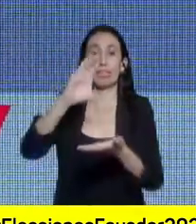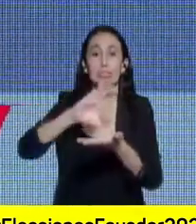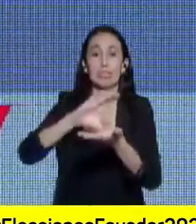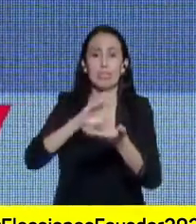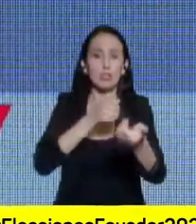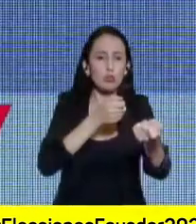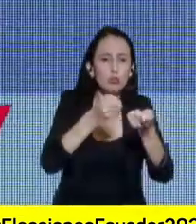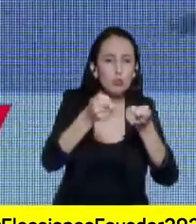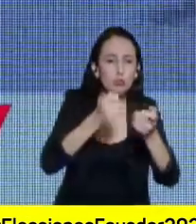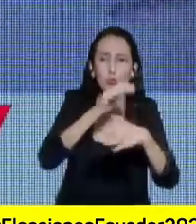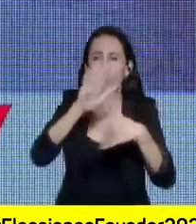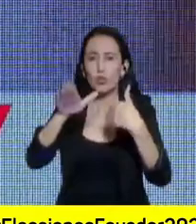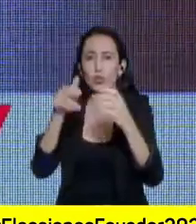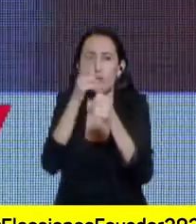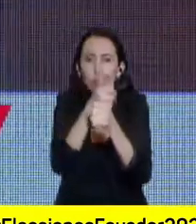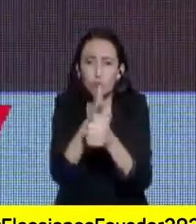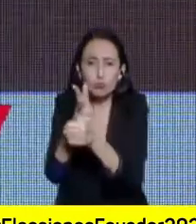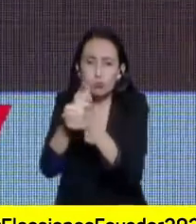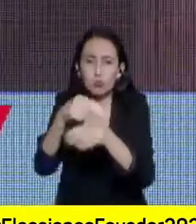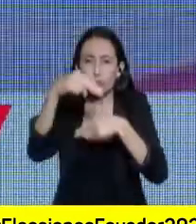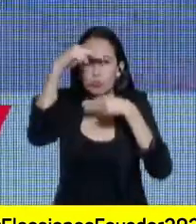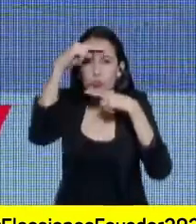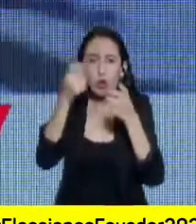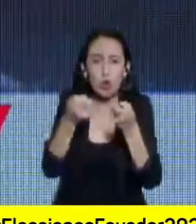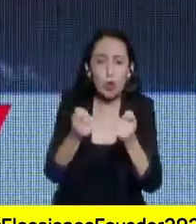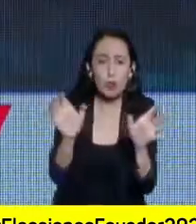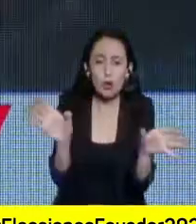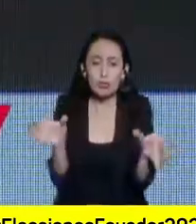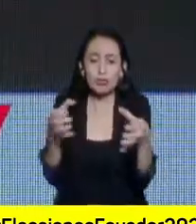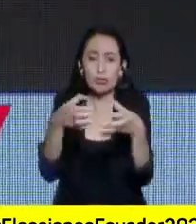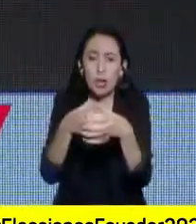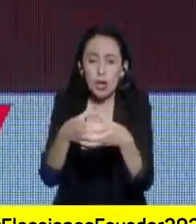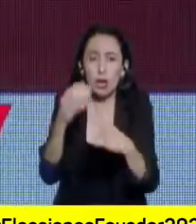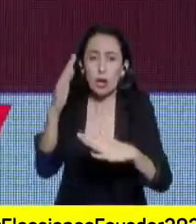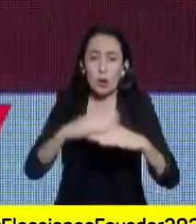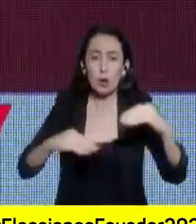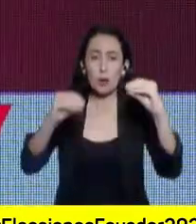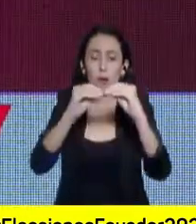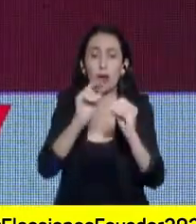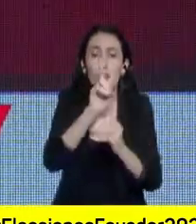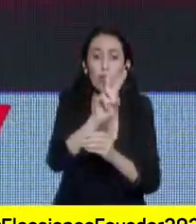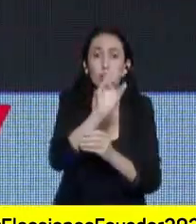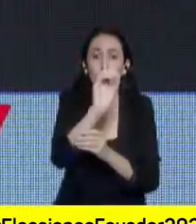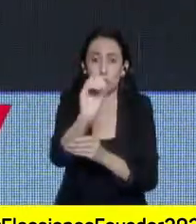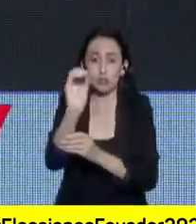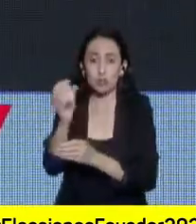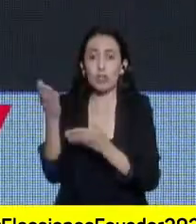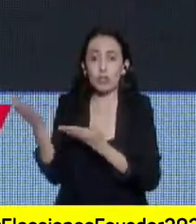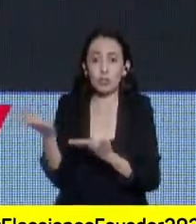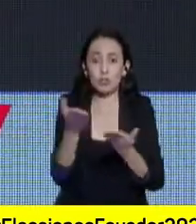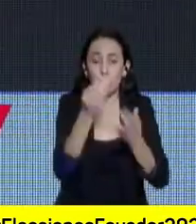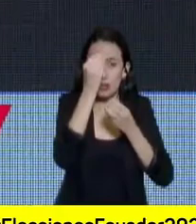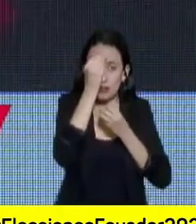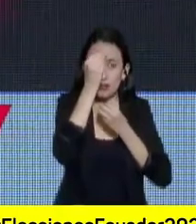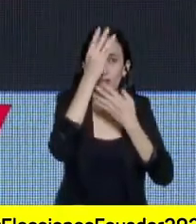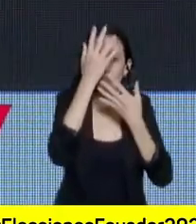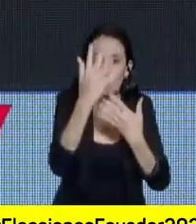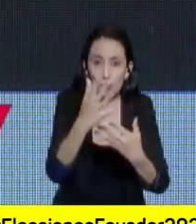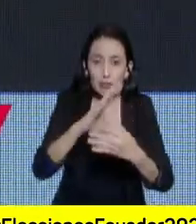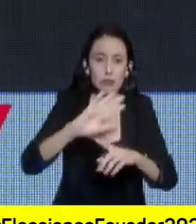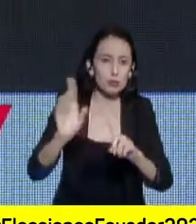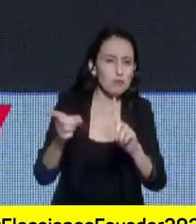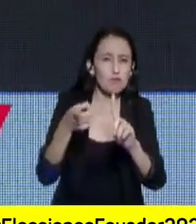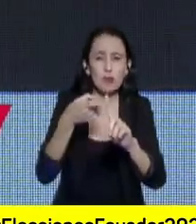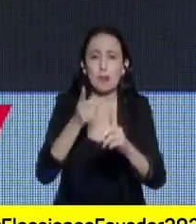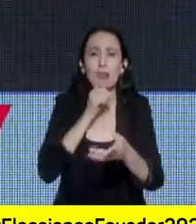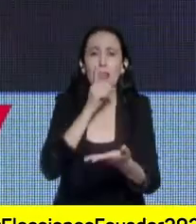mando donde todos los medios de comunicación en un número superior a 200 tendrán información de primera mano